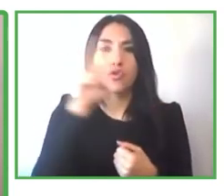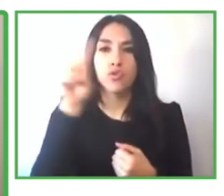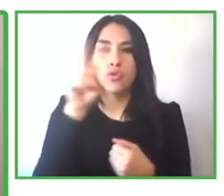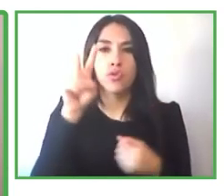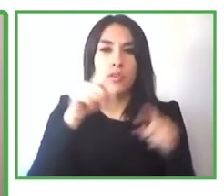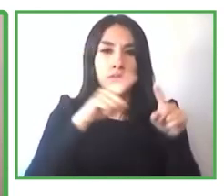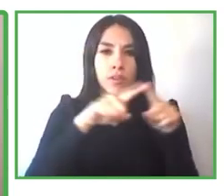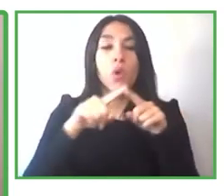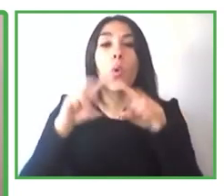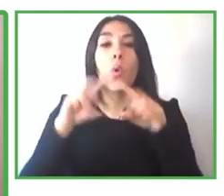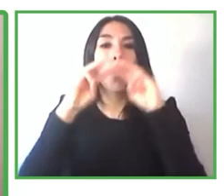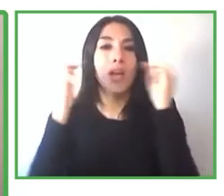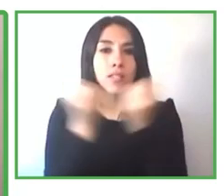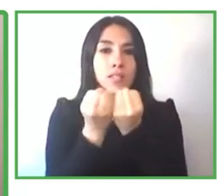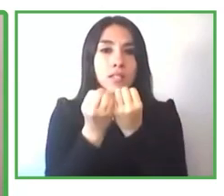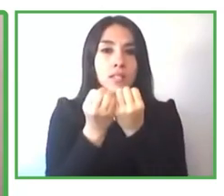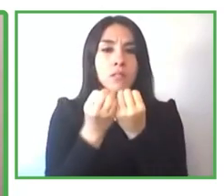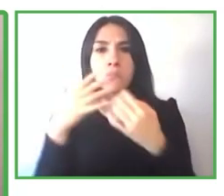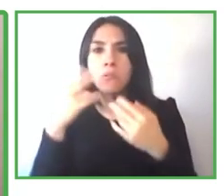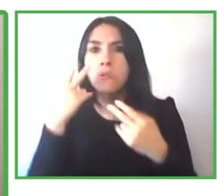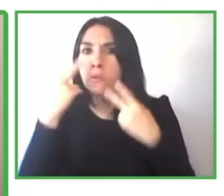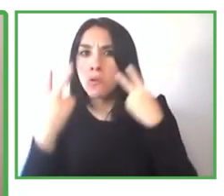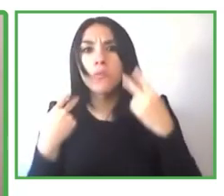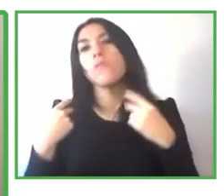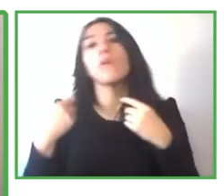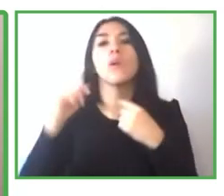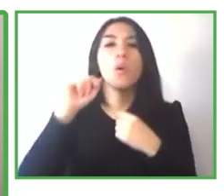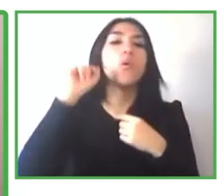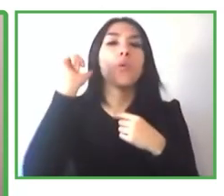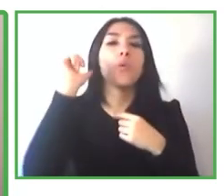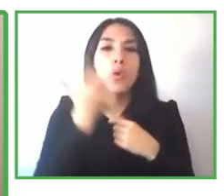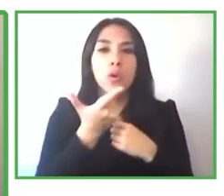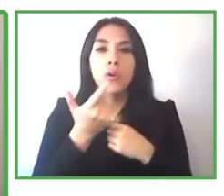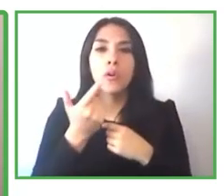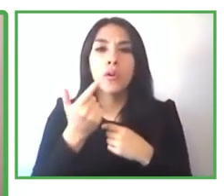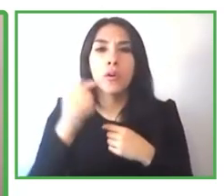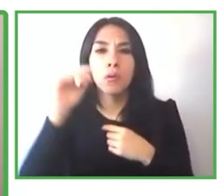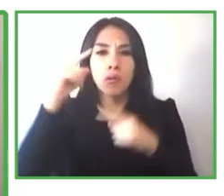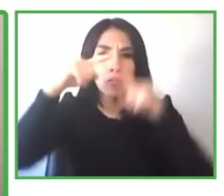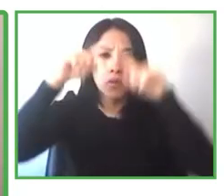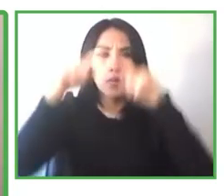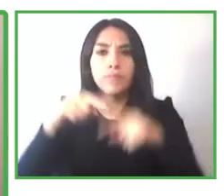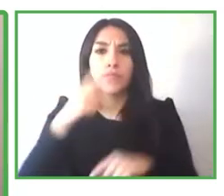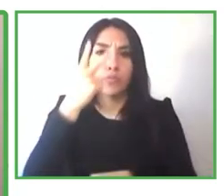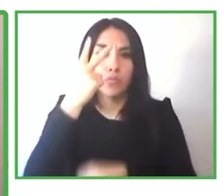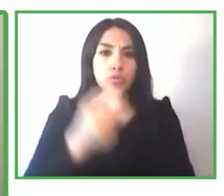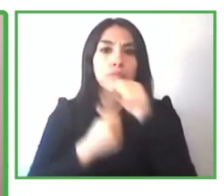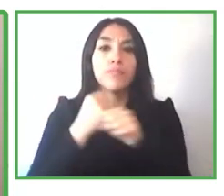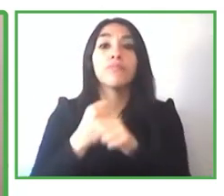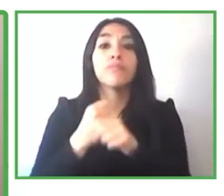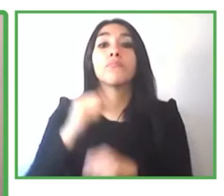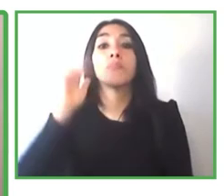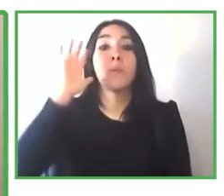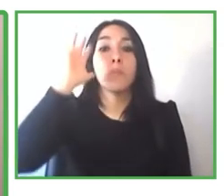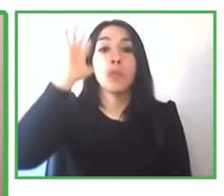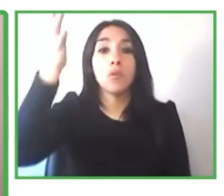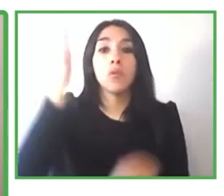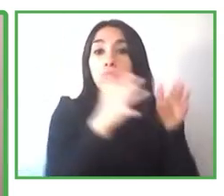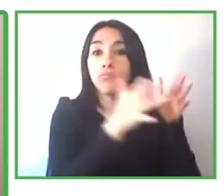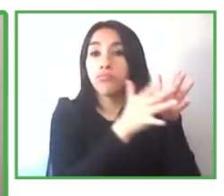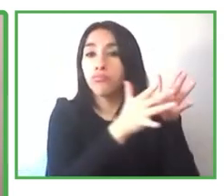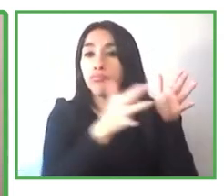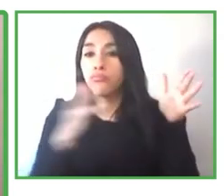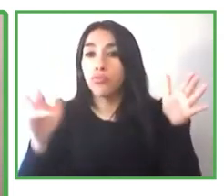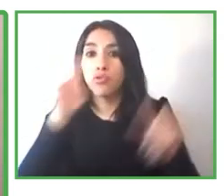todas las materias en 2 años y al final del segundo año hicimos la parte del intercambio laboral, de la